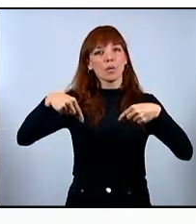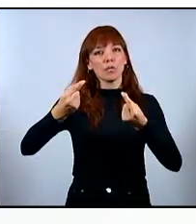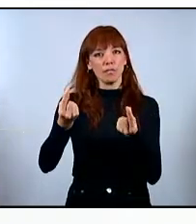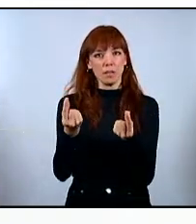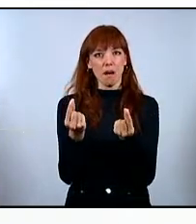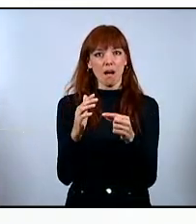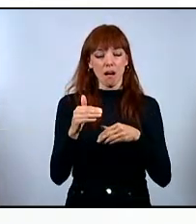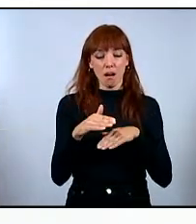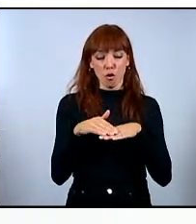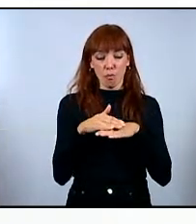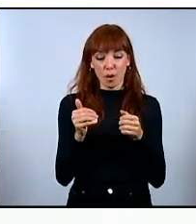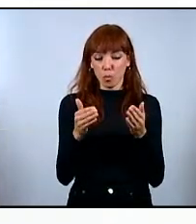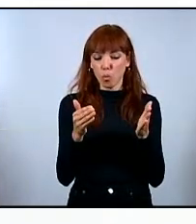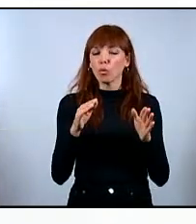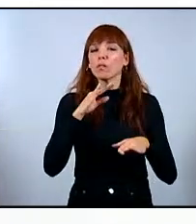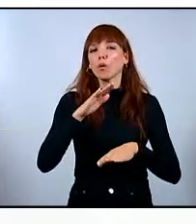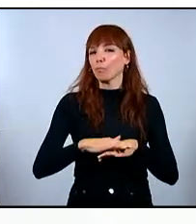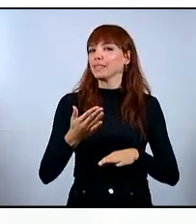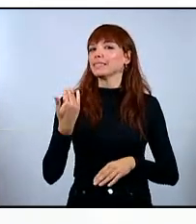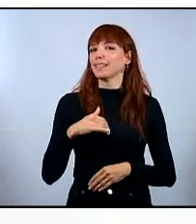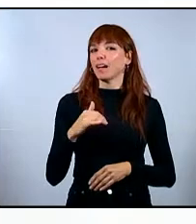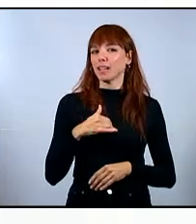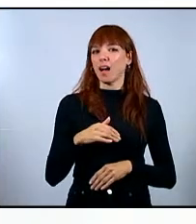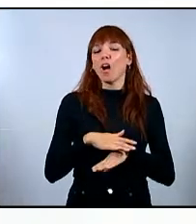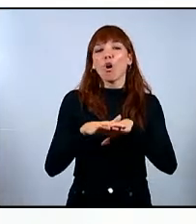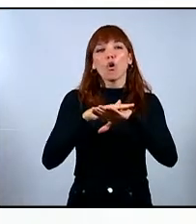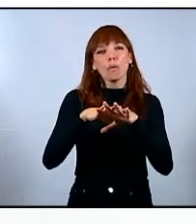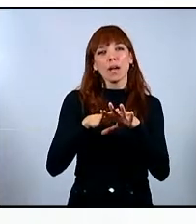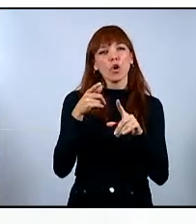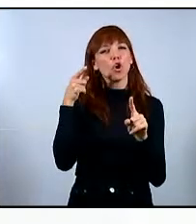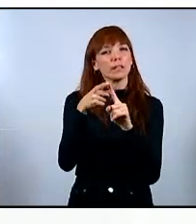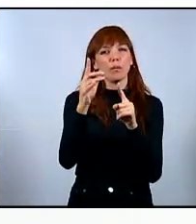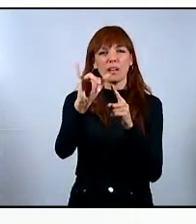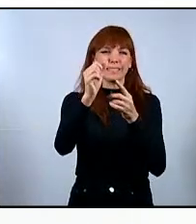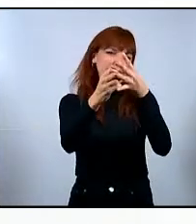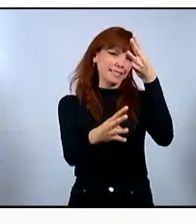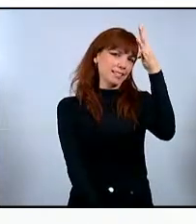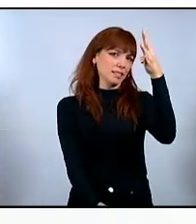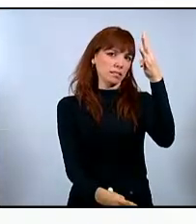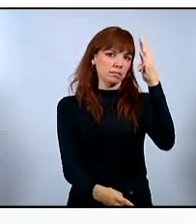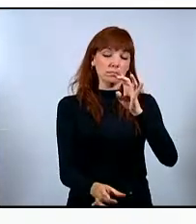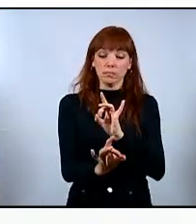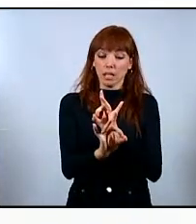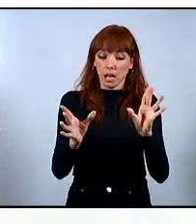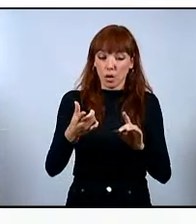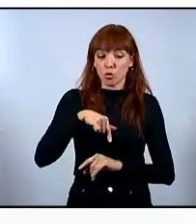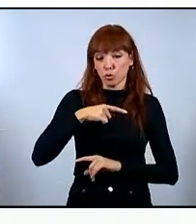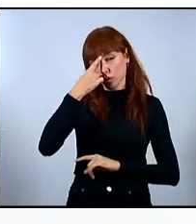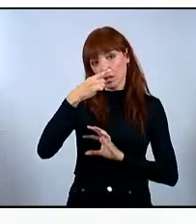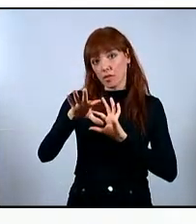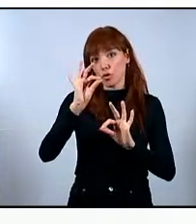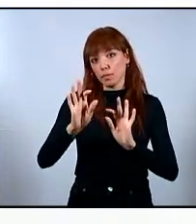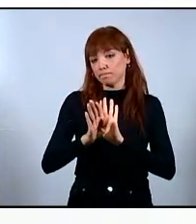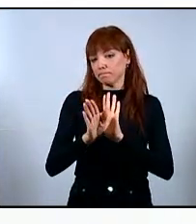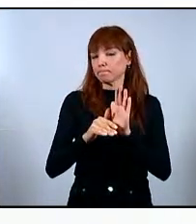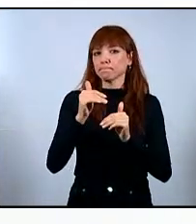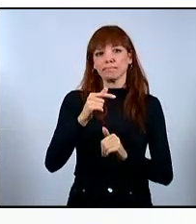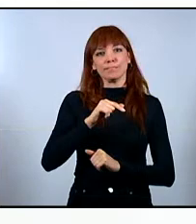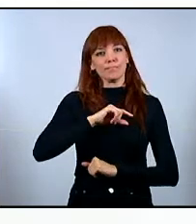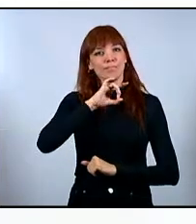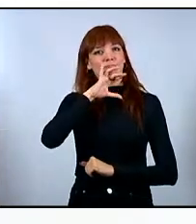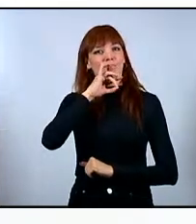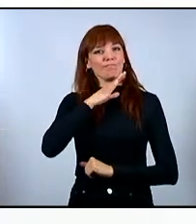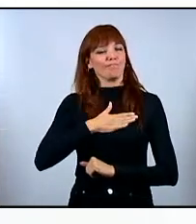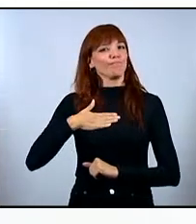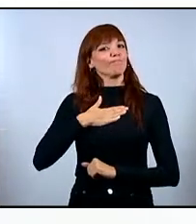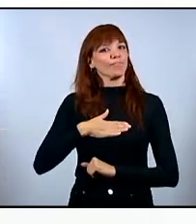investidura. Nosotros tenemos un Gobierno ambicioso que, por supuesto, va a seguir tomando decisiones. Yo estoy muy satisfecha